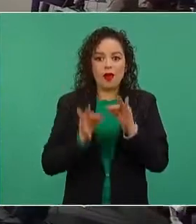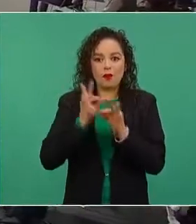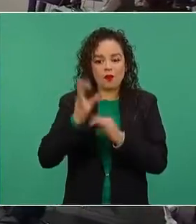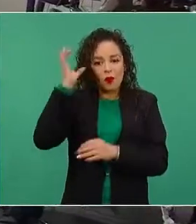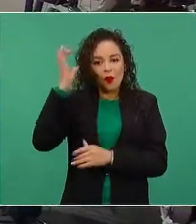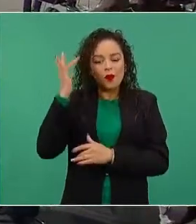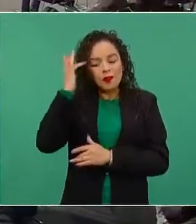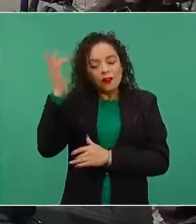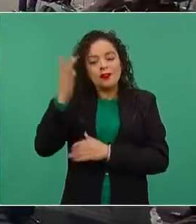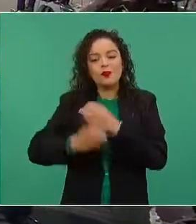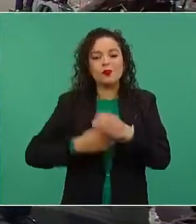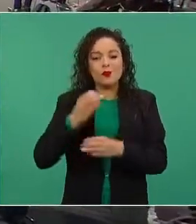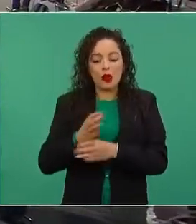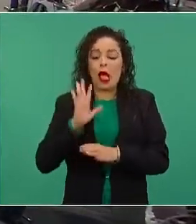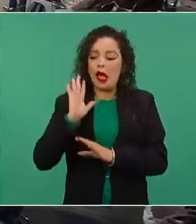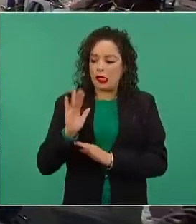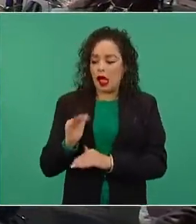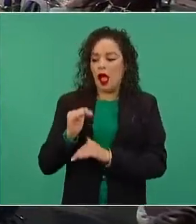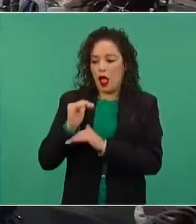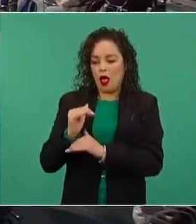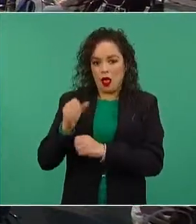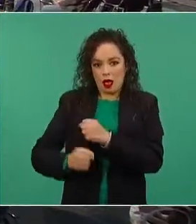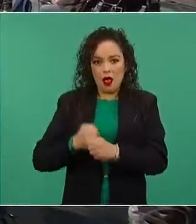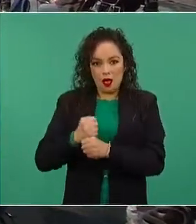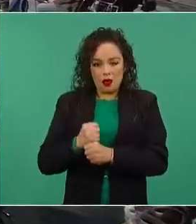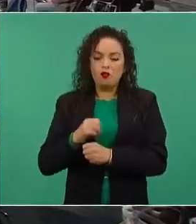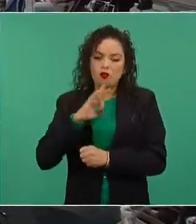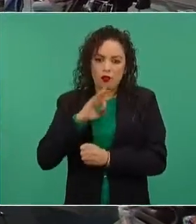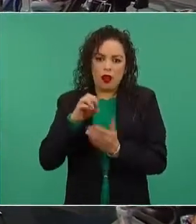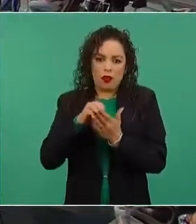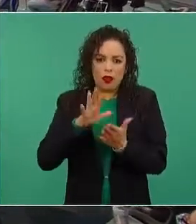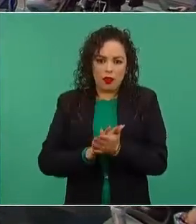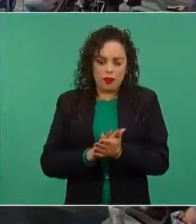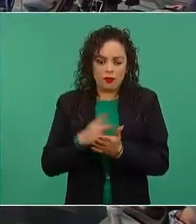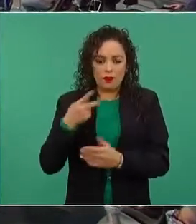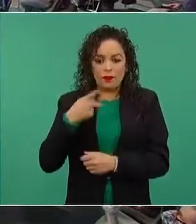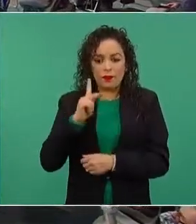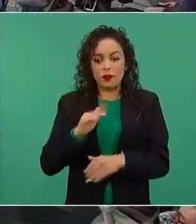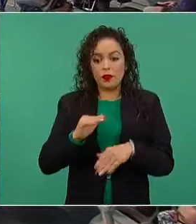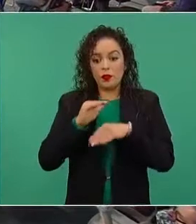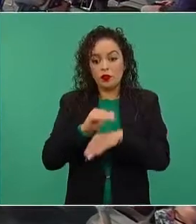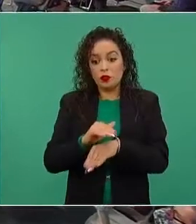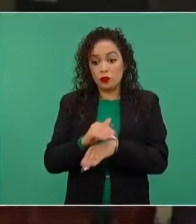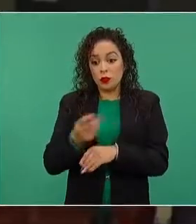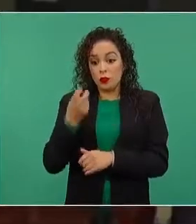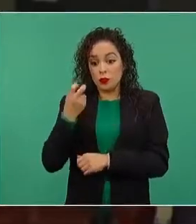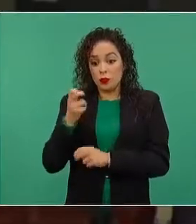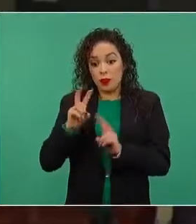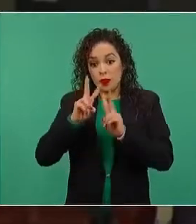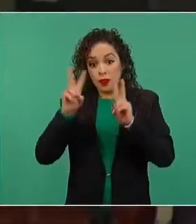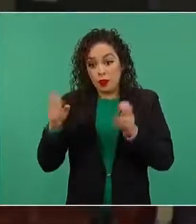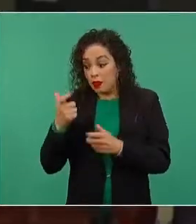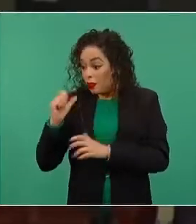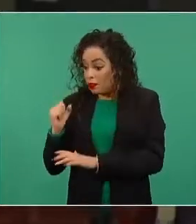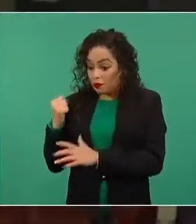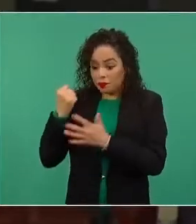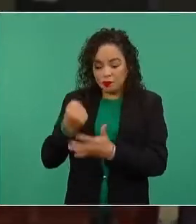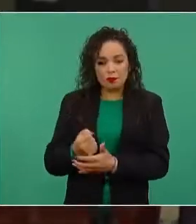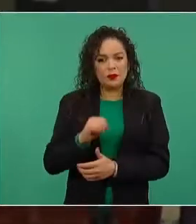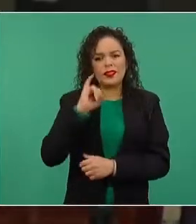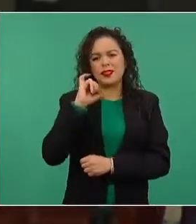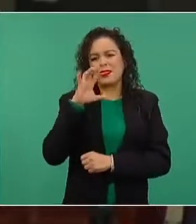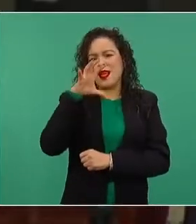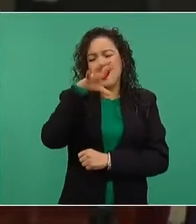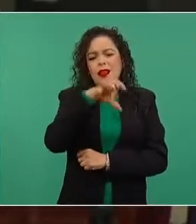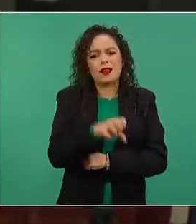programa. Entonces, yo creo que el dinero de las arcas públicas del país sí alcanza, presidente, y yo soy partidario de